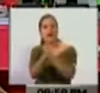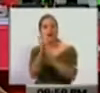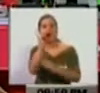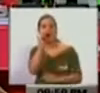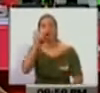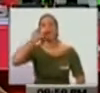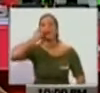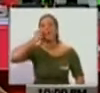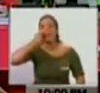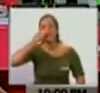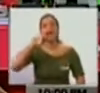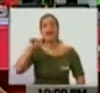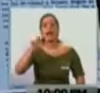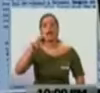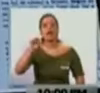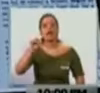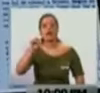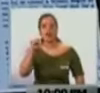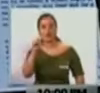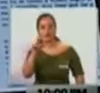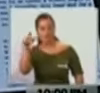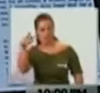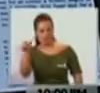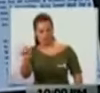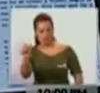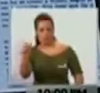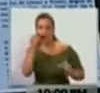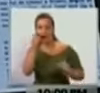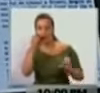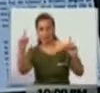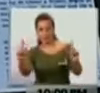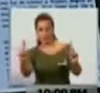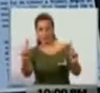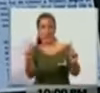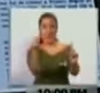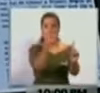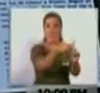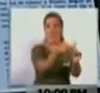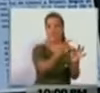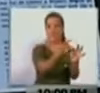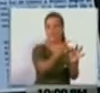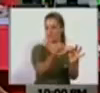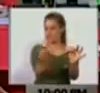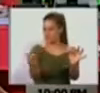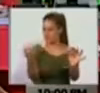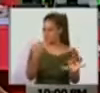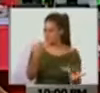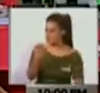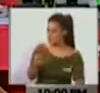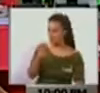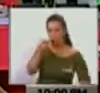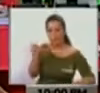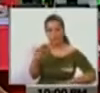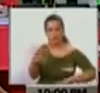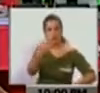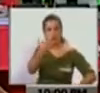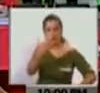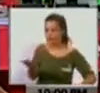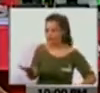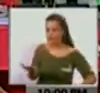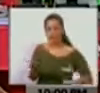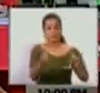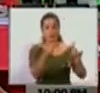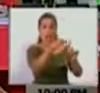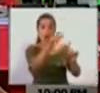pero muy amigo, de... No te rías, Potro Álvarez. No, es muy